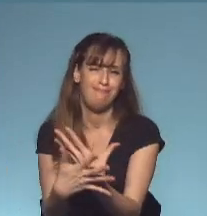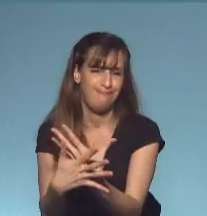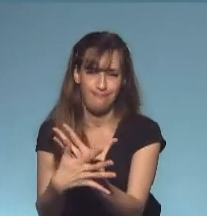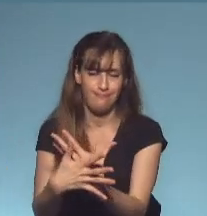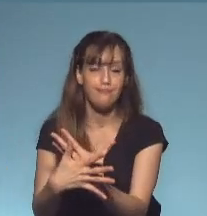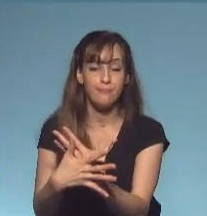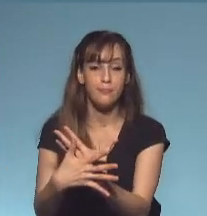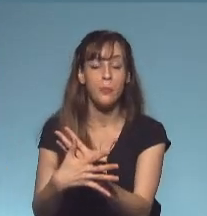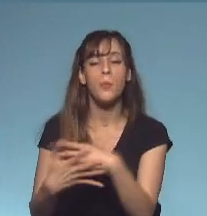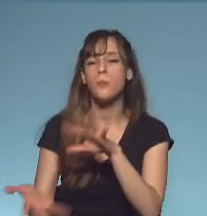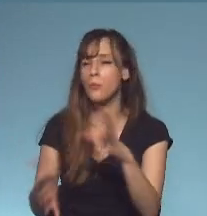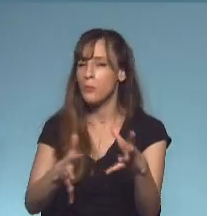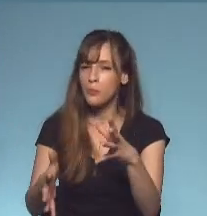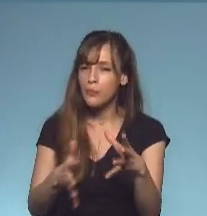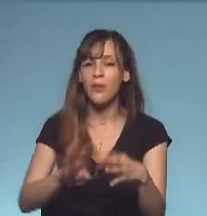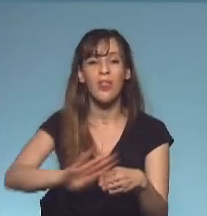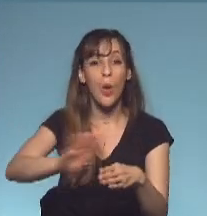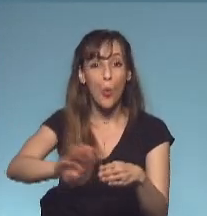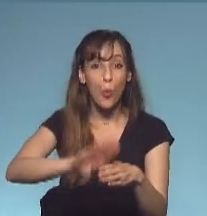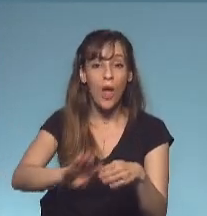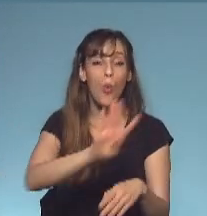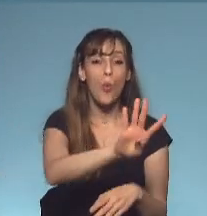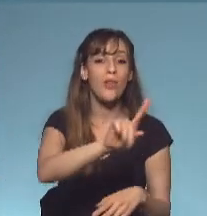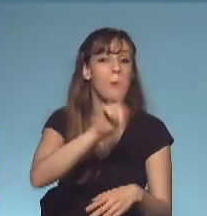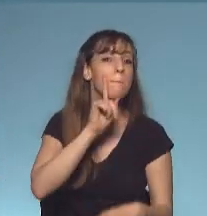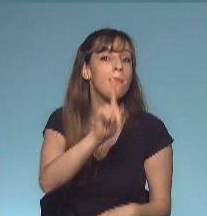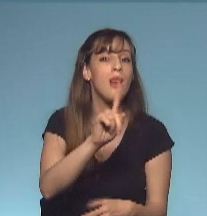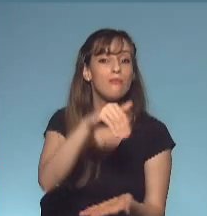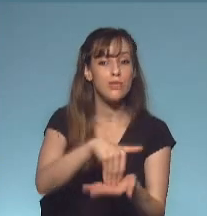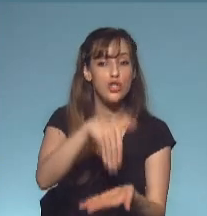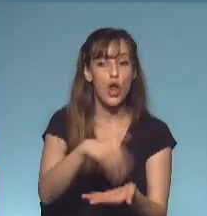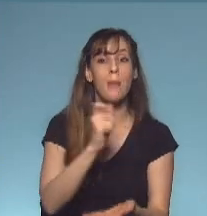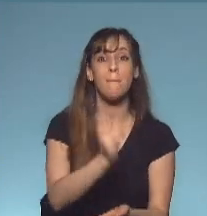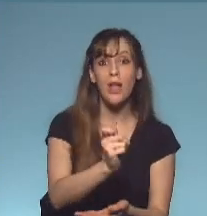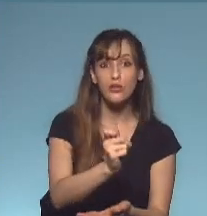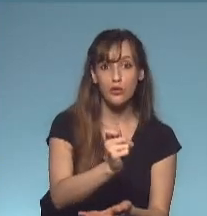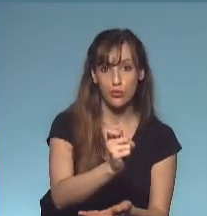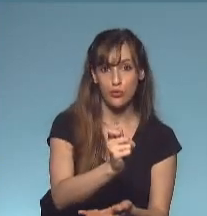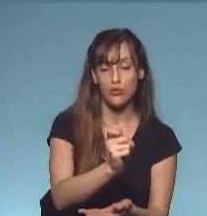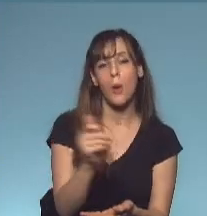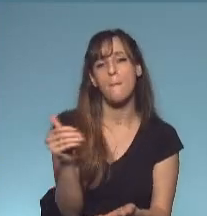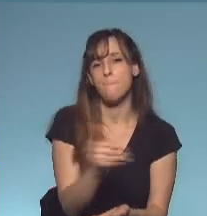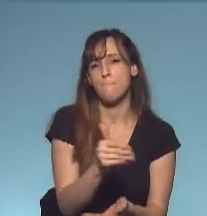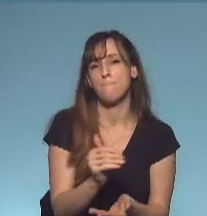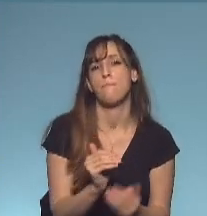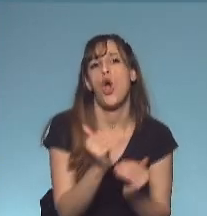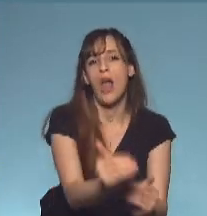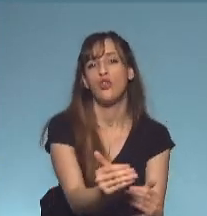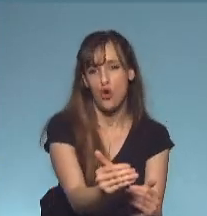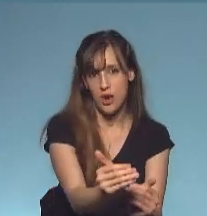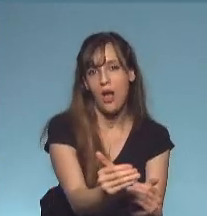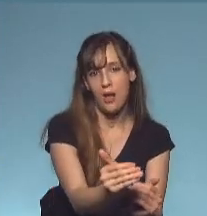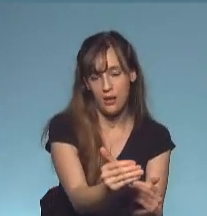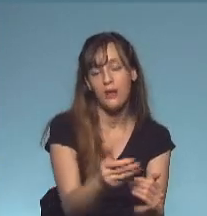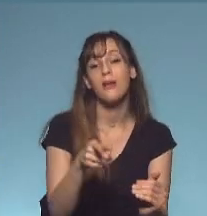Abarca aproximadamente deudas por 41.000 millones de pesos y es progresiva de forma tal que aquellos